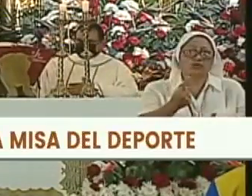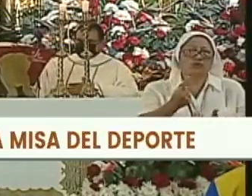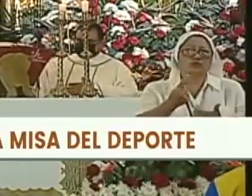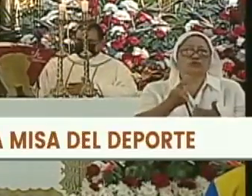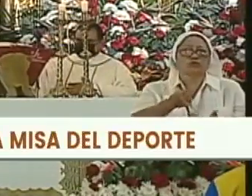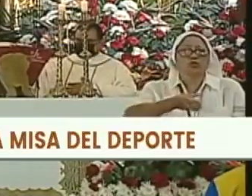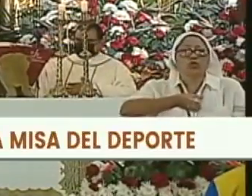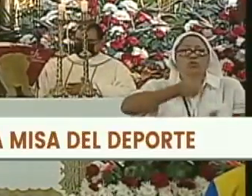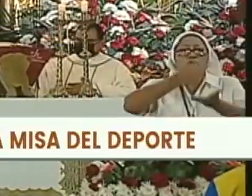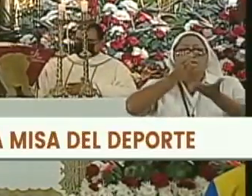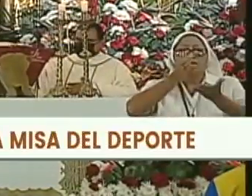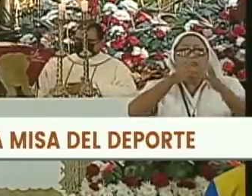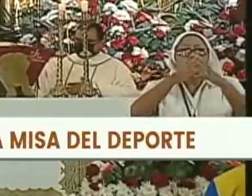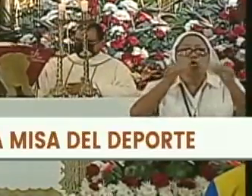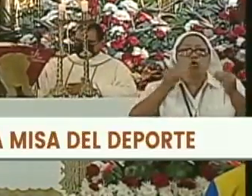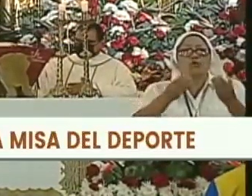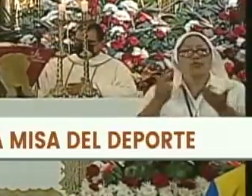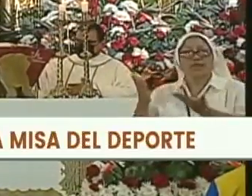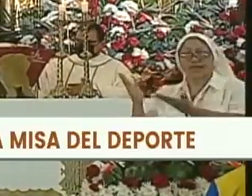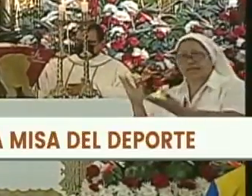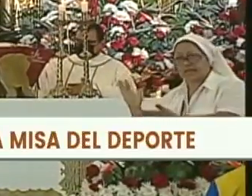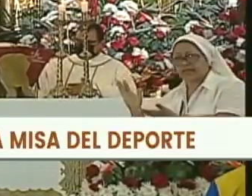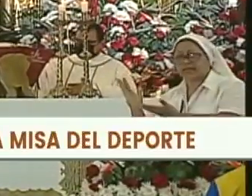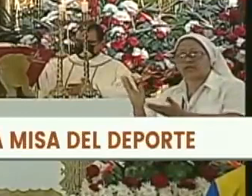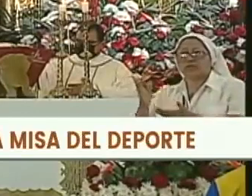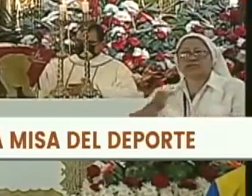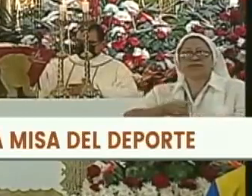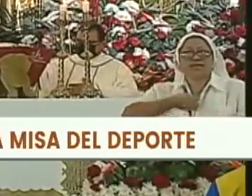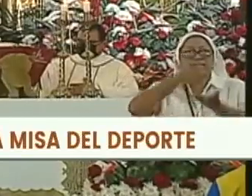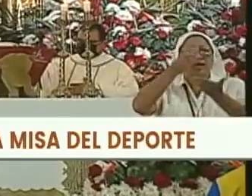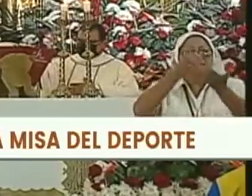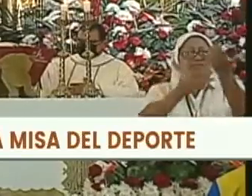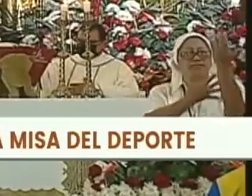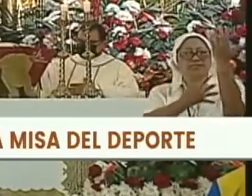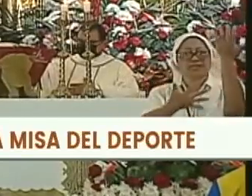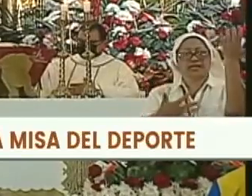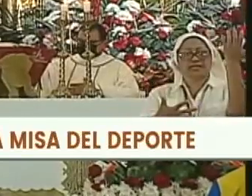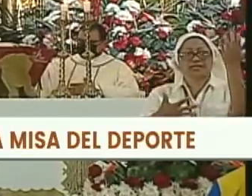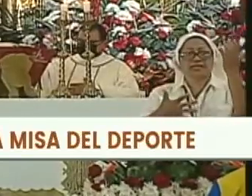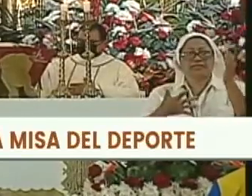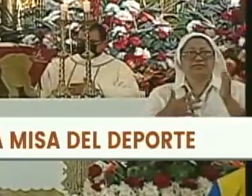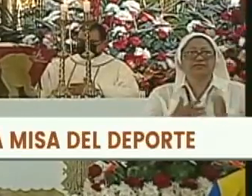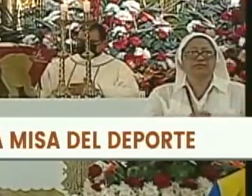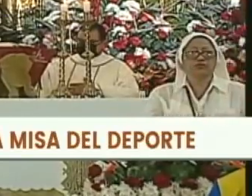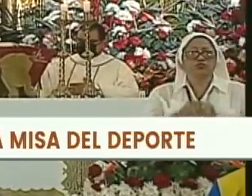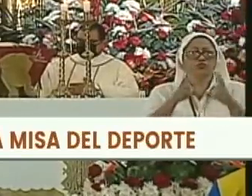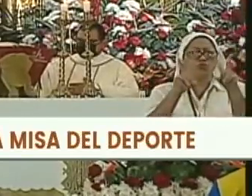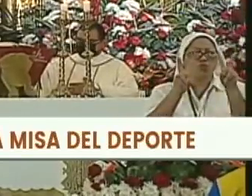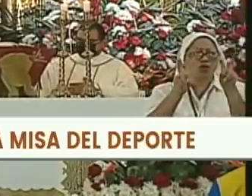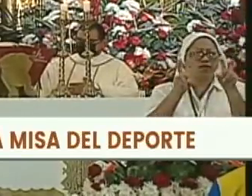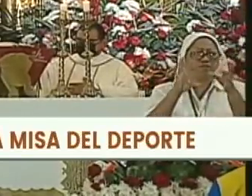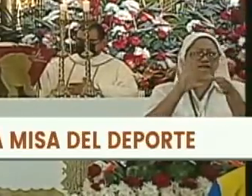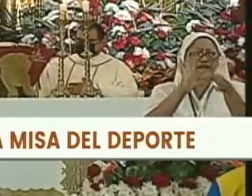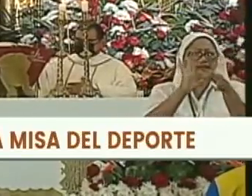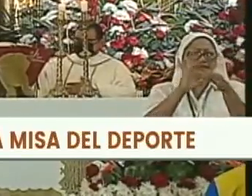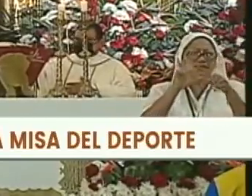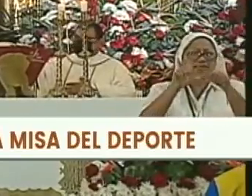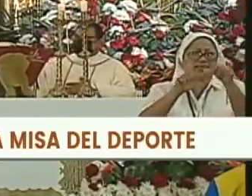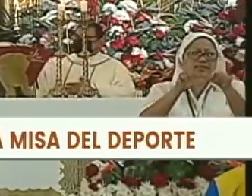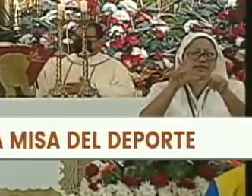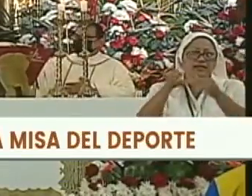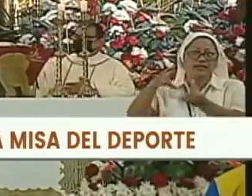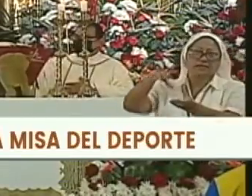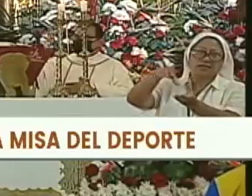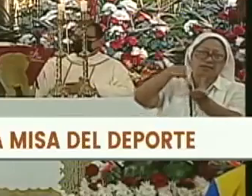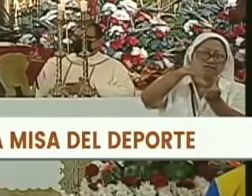y beban todos de él porque este es el cáliz de mi sangre Sangre de la alianza nueva y eterna que